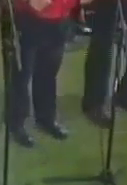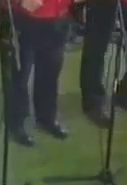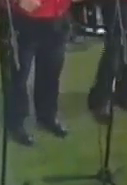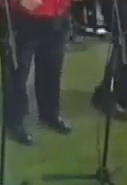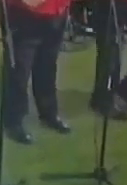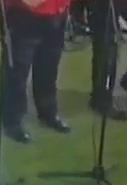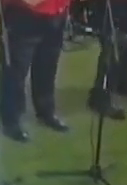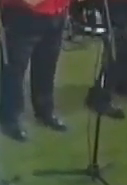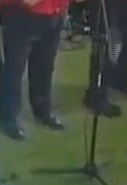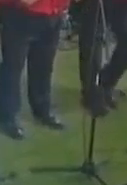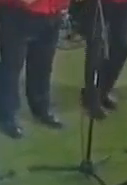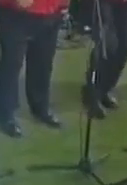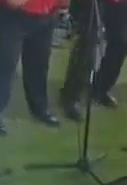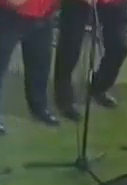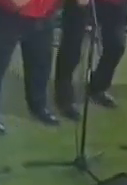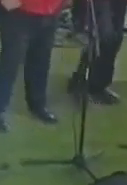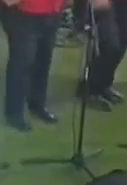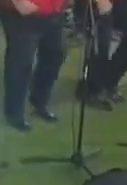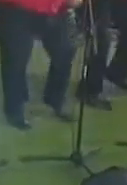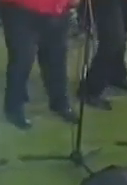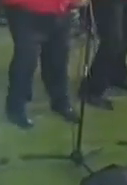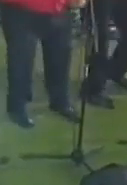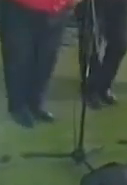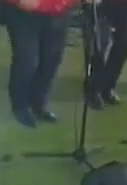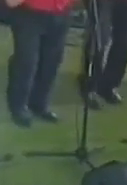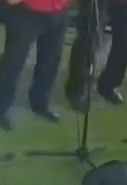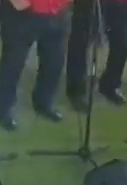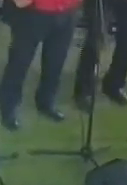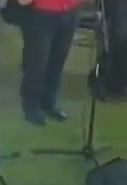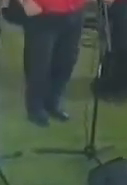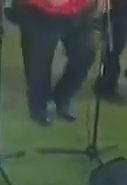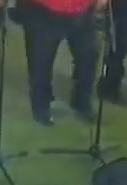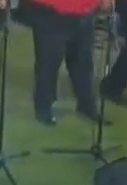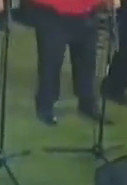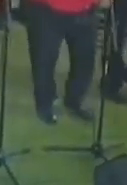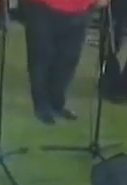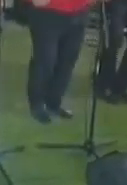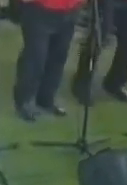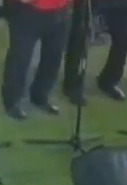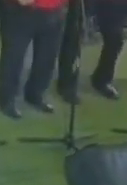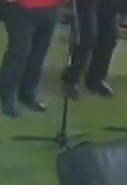¡Juventud venezolana! ¡El futuro nos espera!